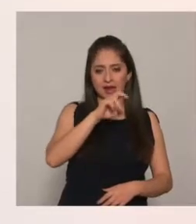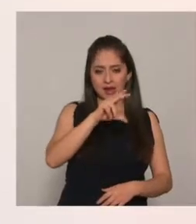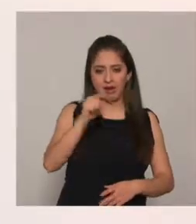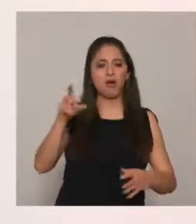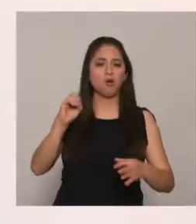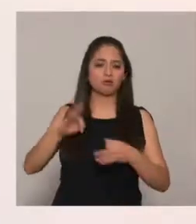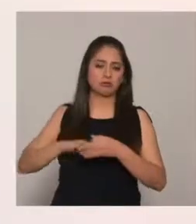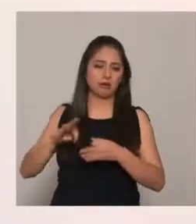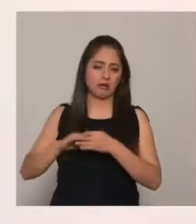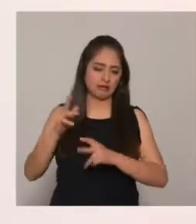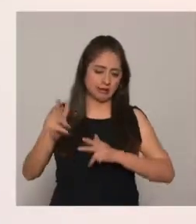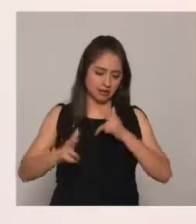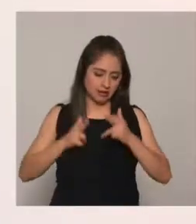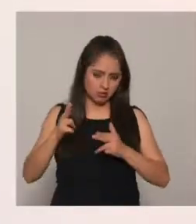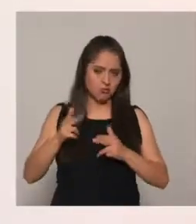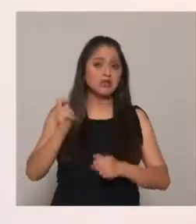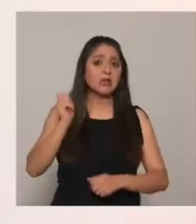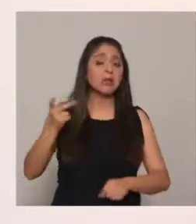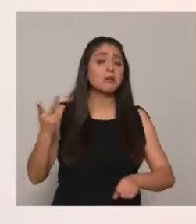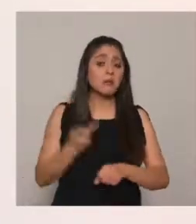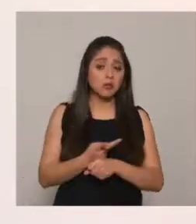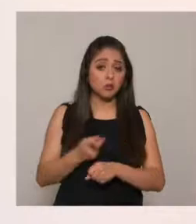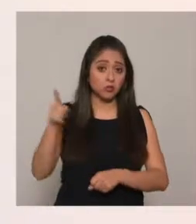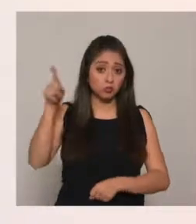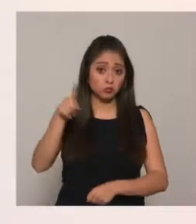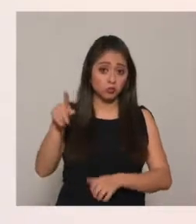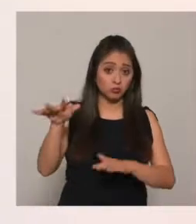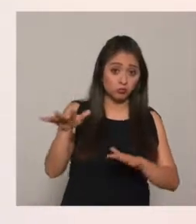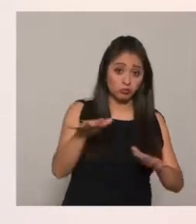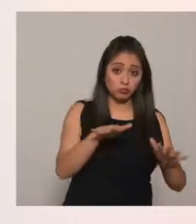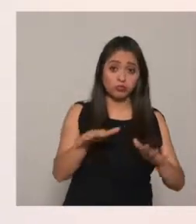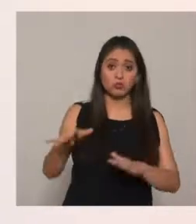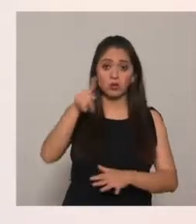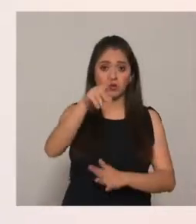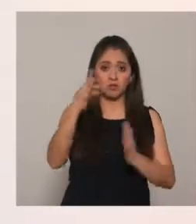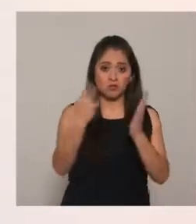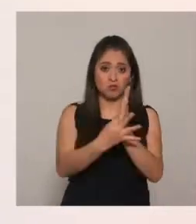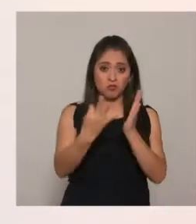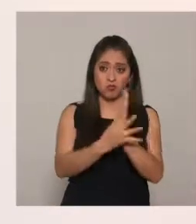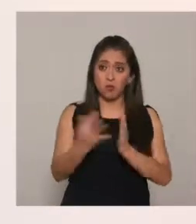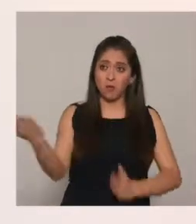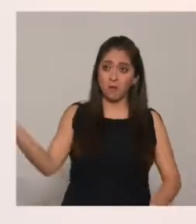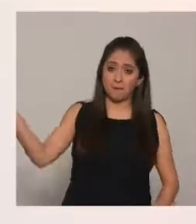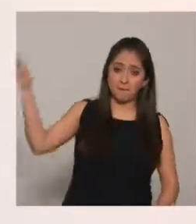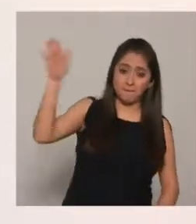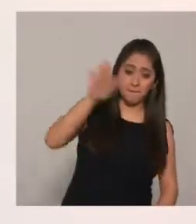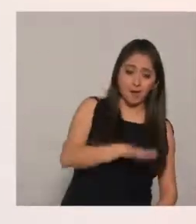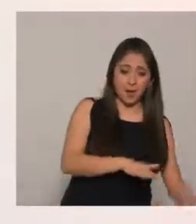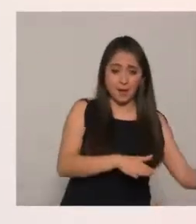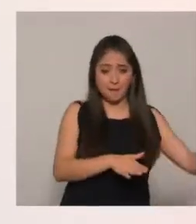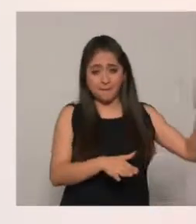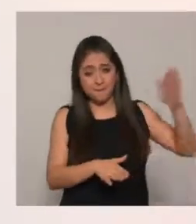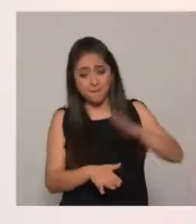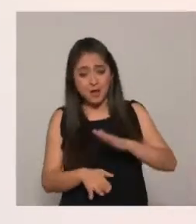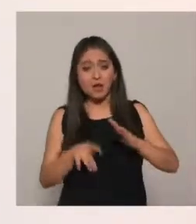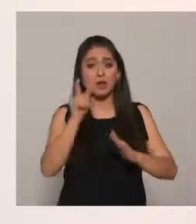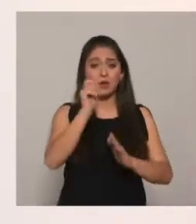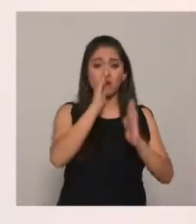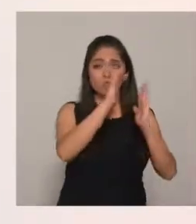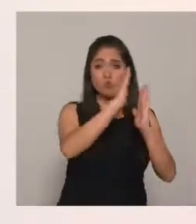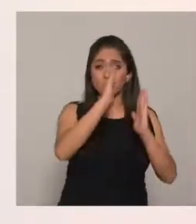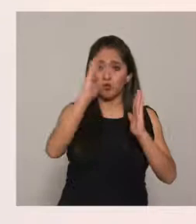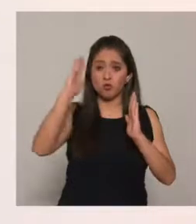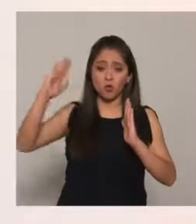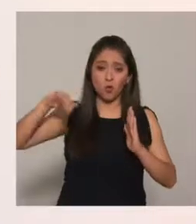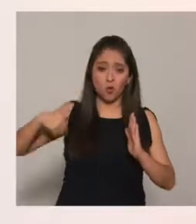resulta que con el sismo se vinieron abajo los anaqueles y los libros que estaban ahí guardados desde el 88